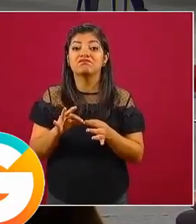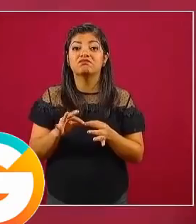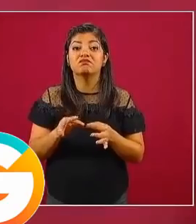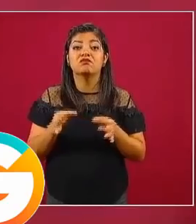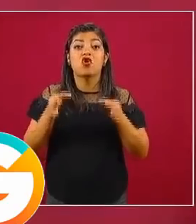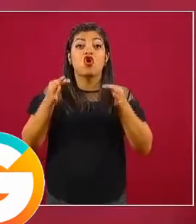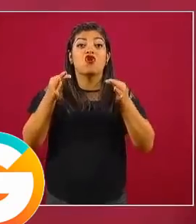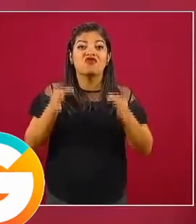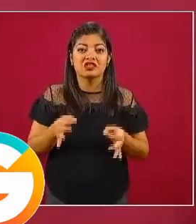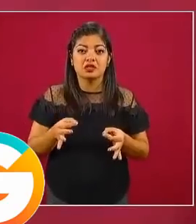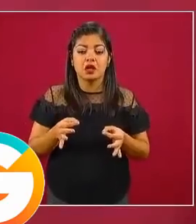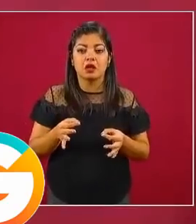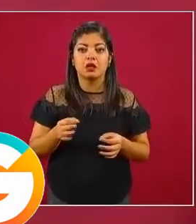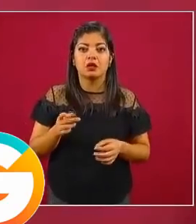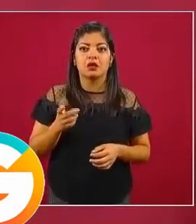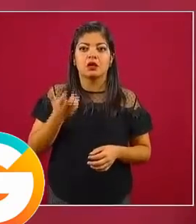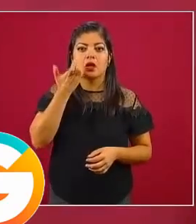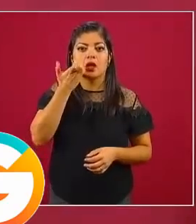negar la realidad.